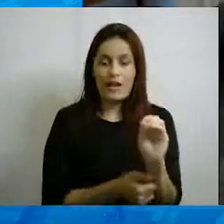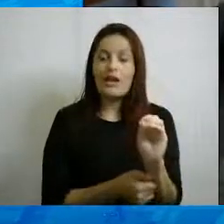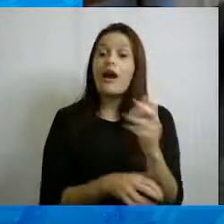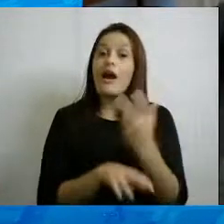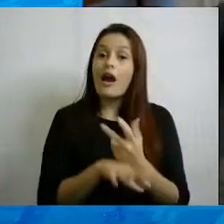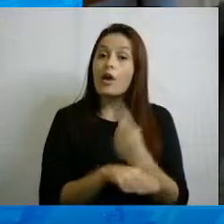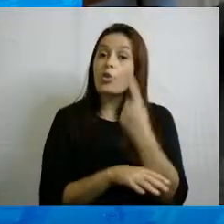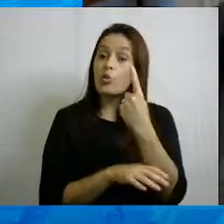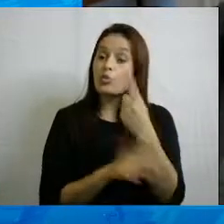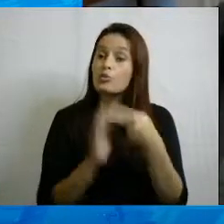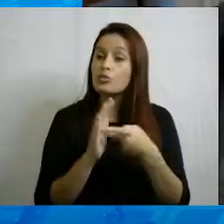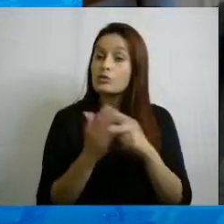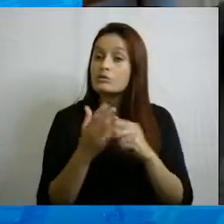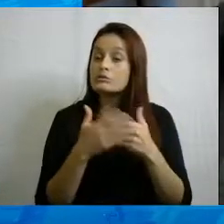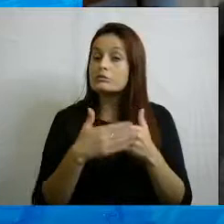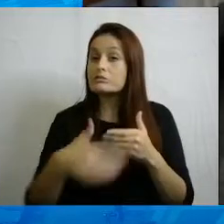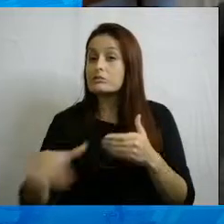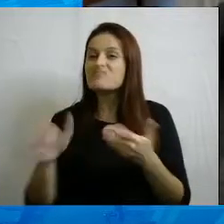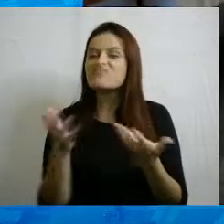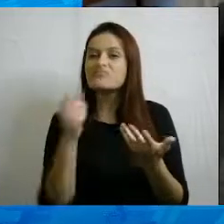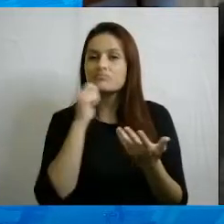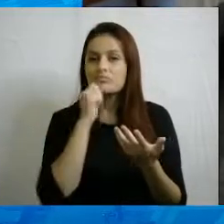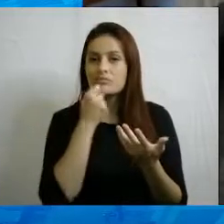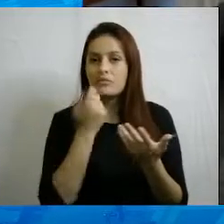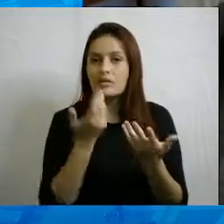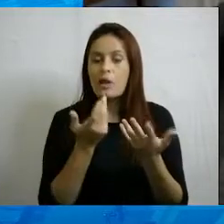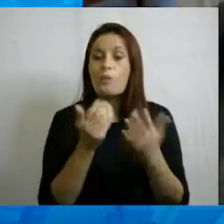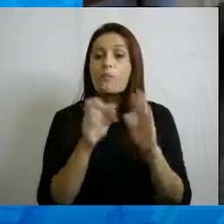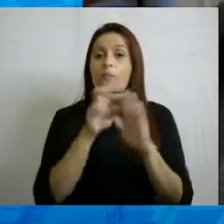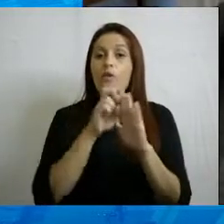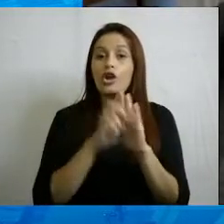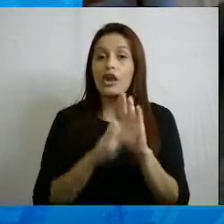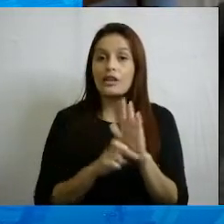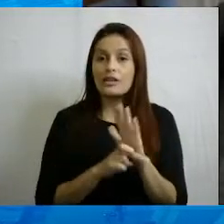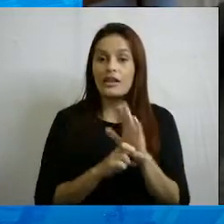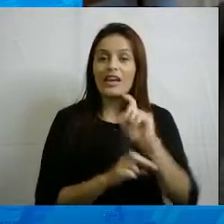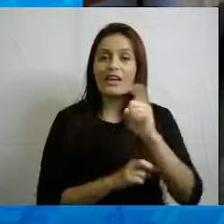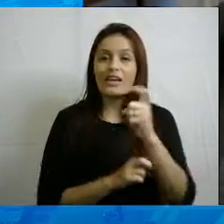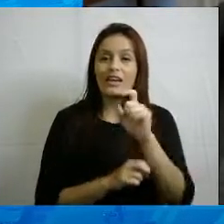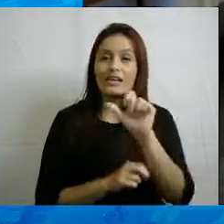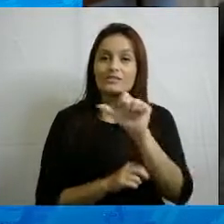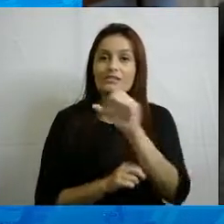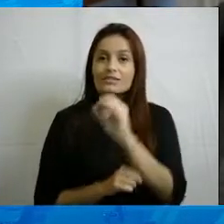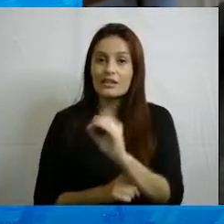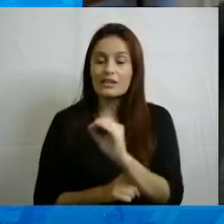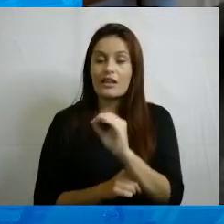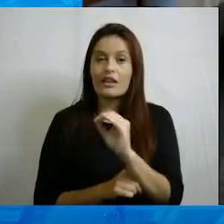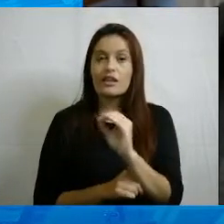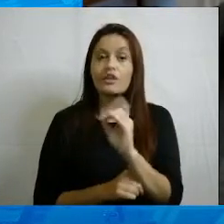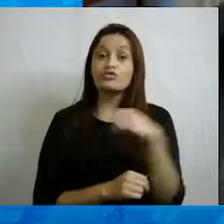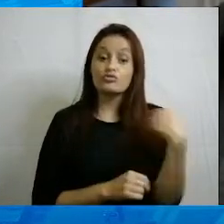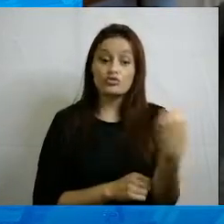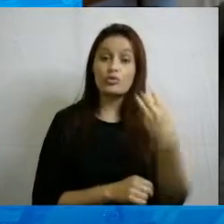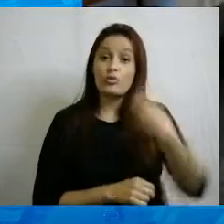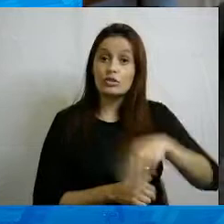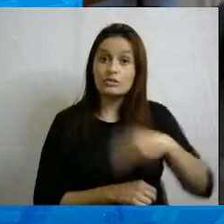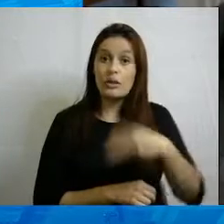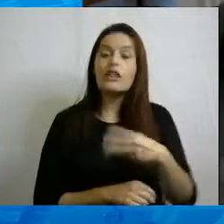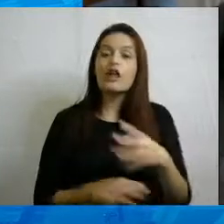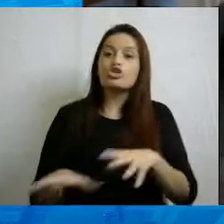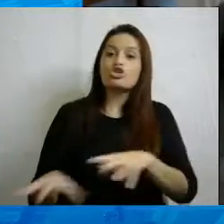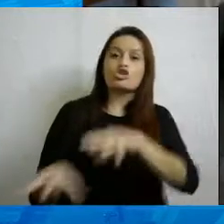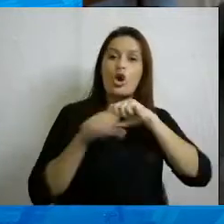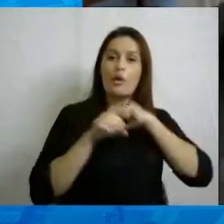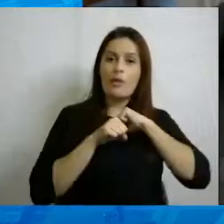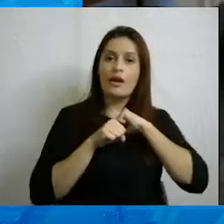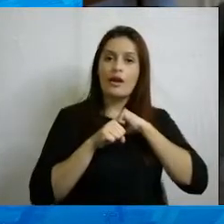una solución que es a largo plazo, que tiene que ver un proyecto de la ruta G60, y es algo que como municipio hemos tomado